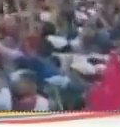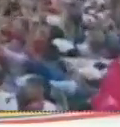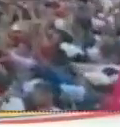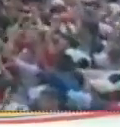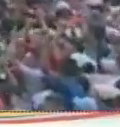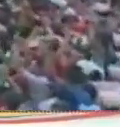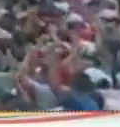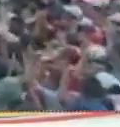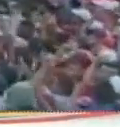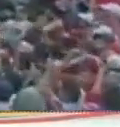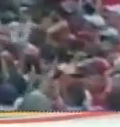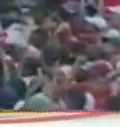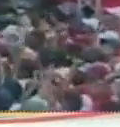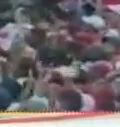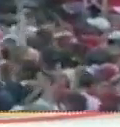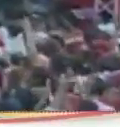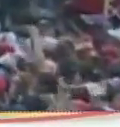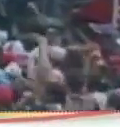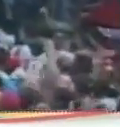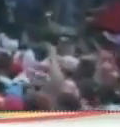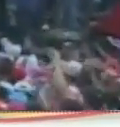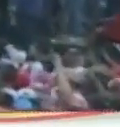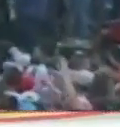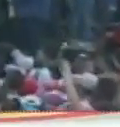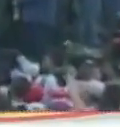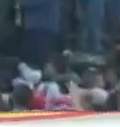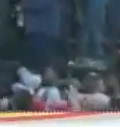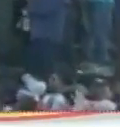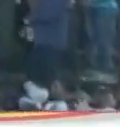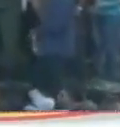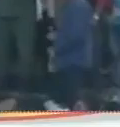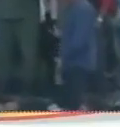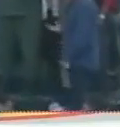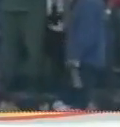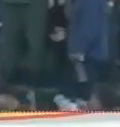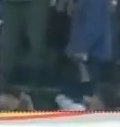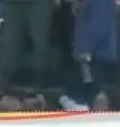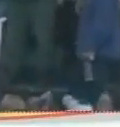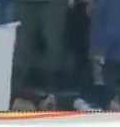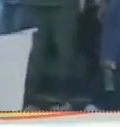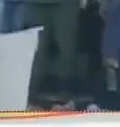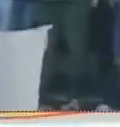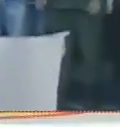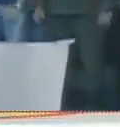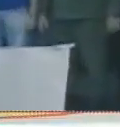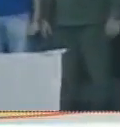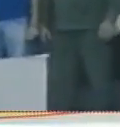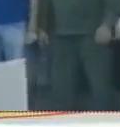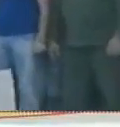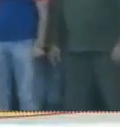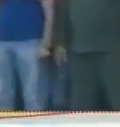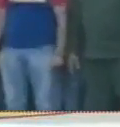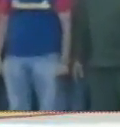Pero la más grande, la más hermosa, la más fuerte demostración de